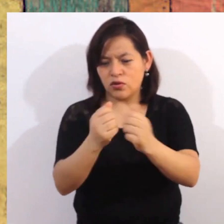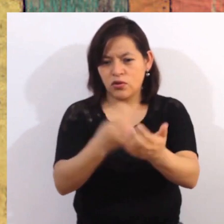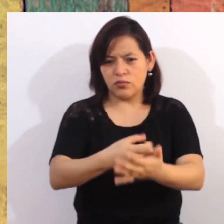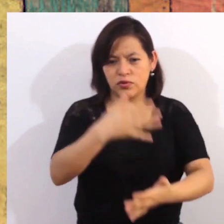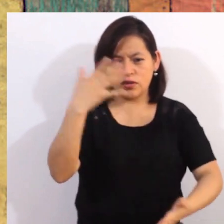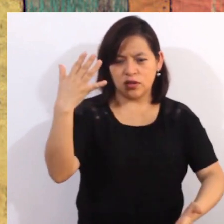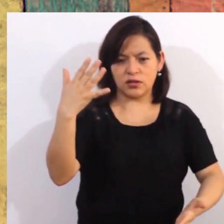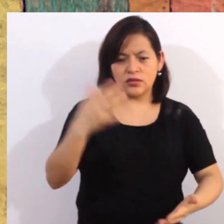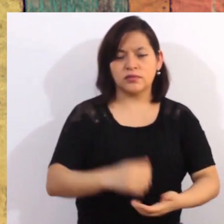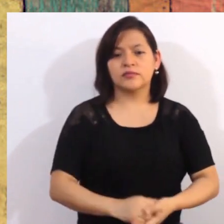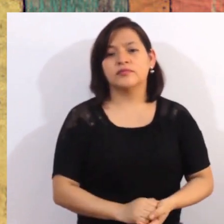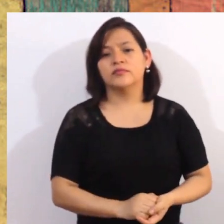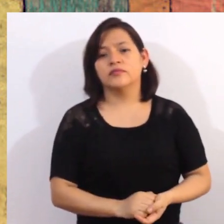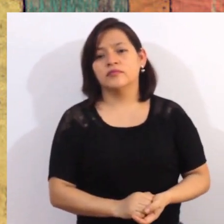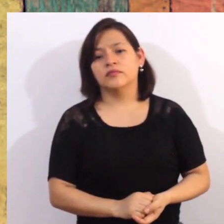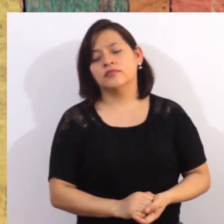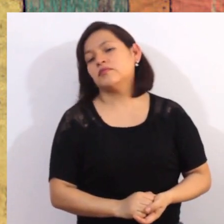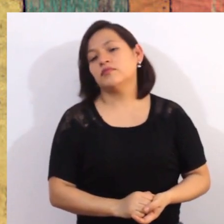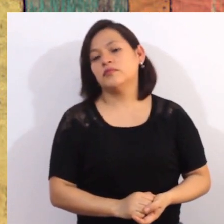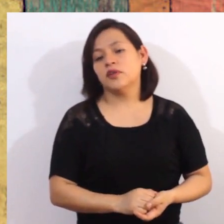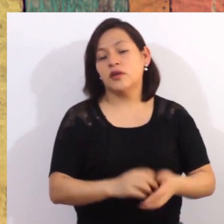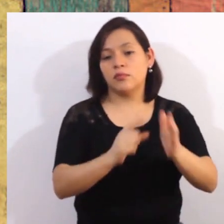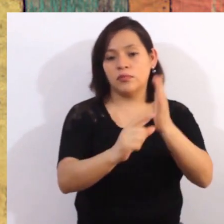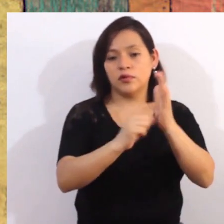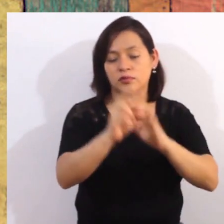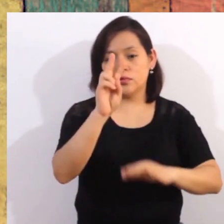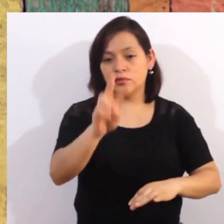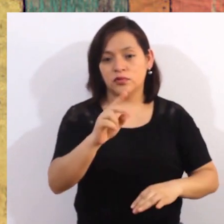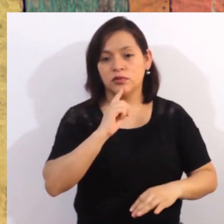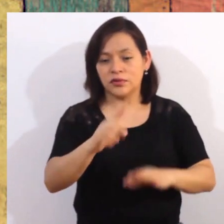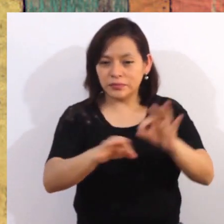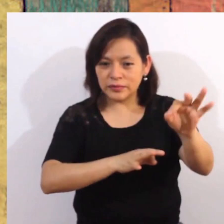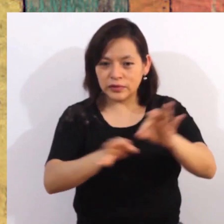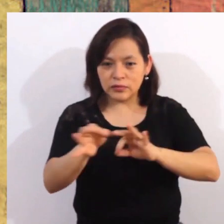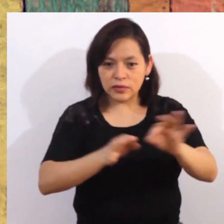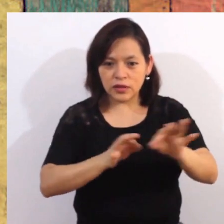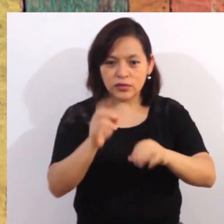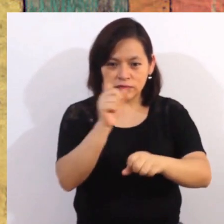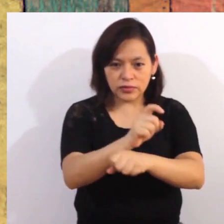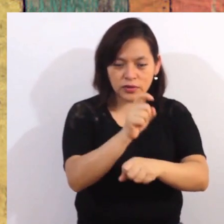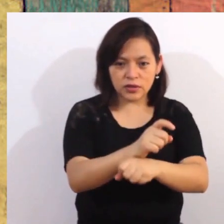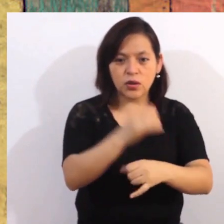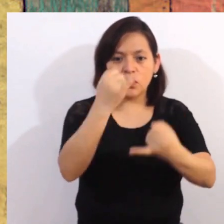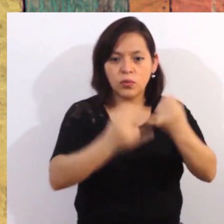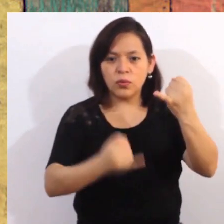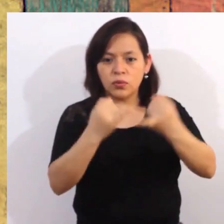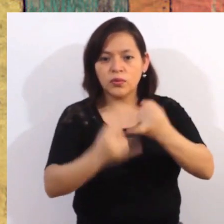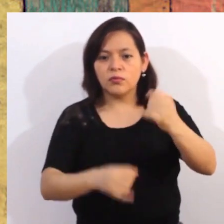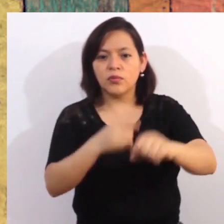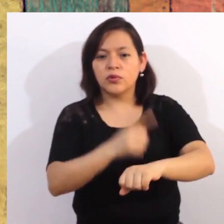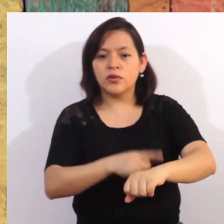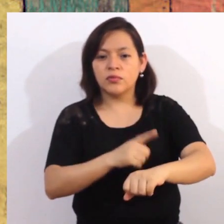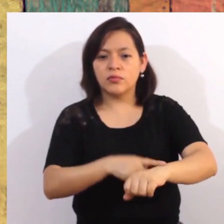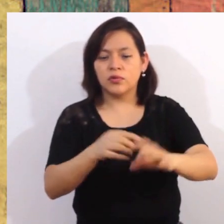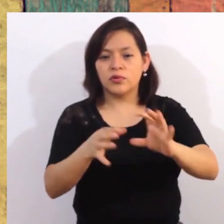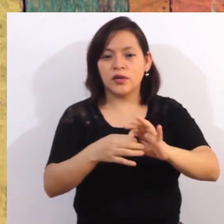reino de Grecia. En este versículo número 2 se está hablando básicamente de la última etapa del imperio